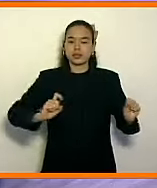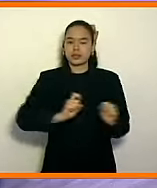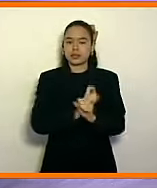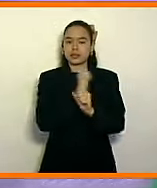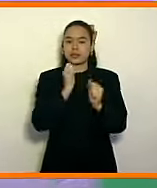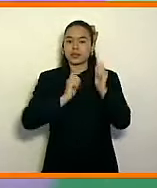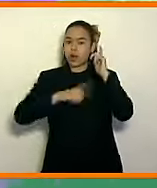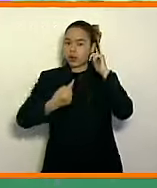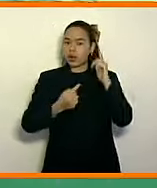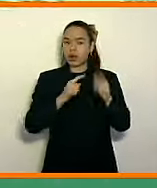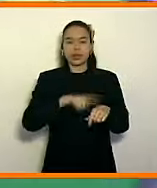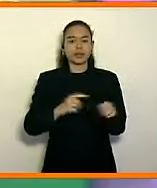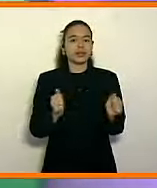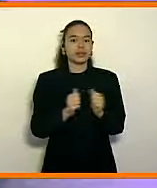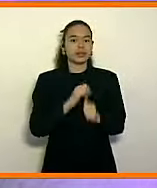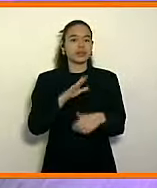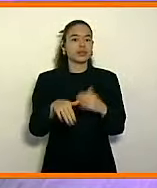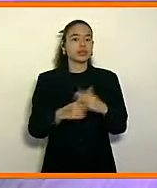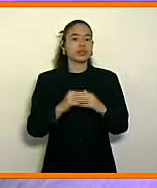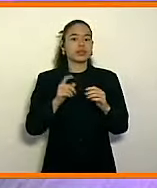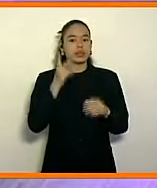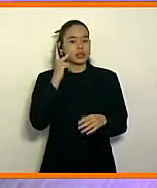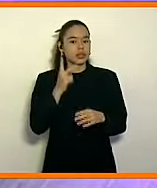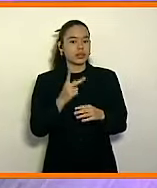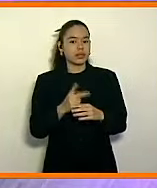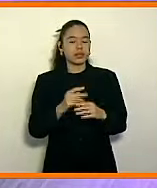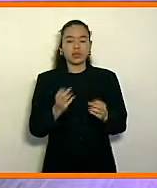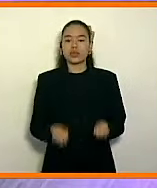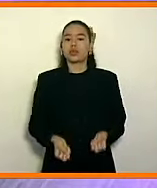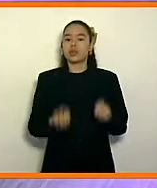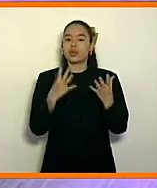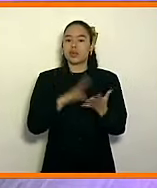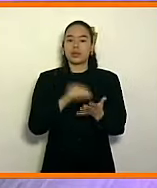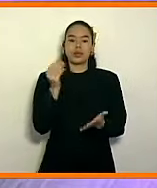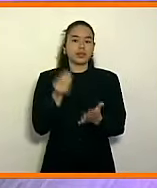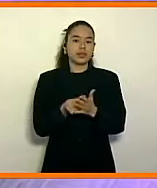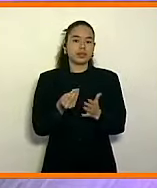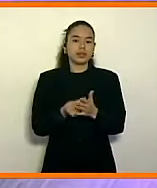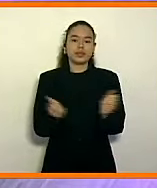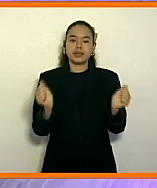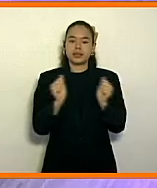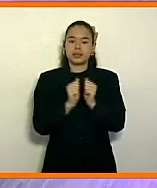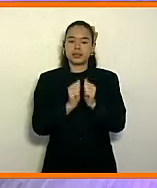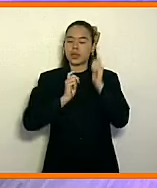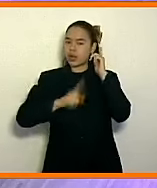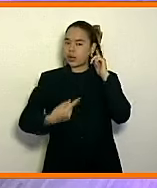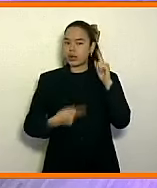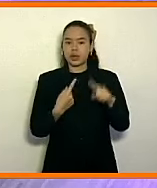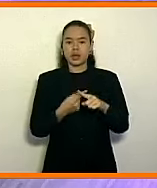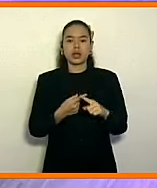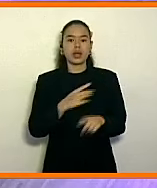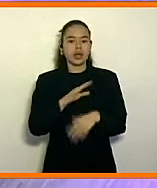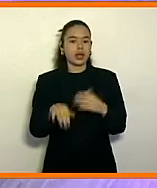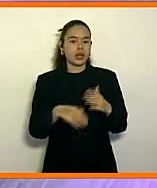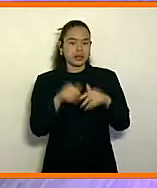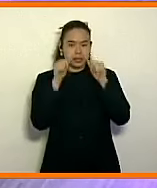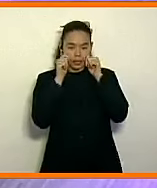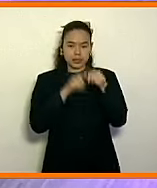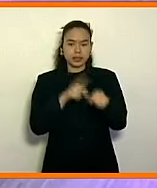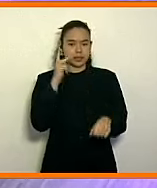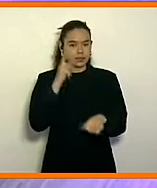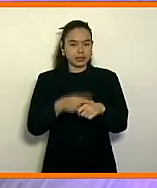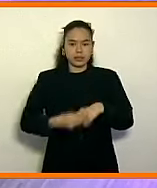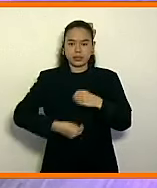ganador en diario, es momento de que me acompañes a saber por cuánto se multiplicará tu premio junto a MultiX. Atentos porque esa